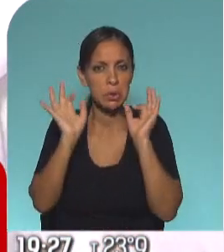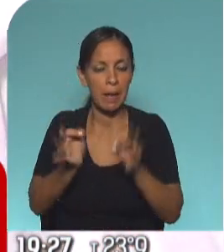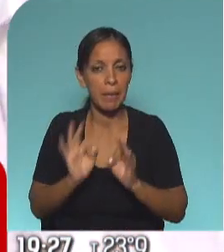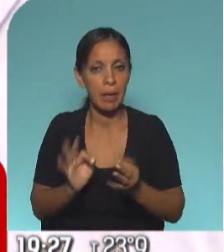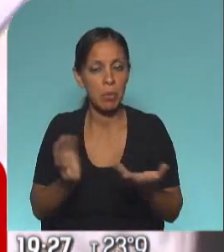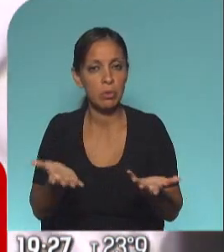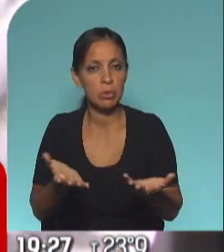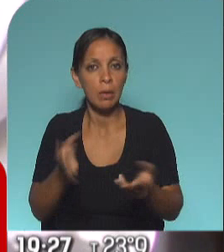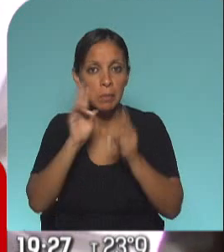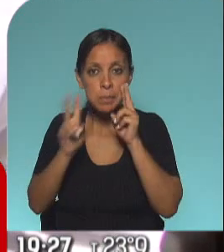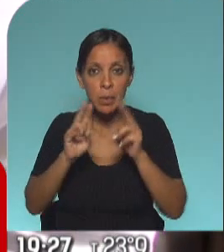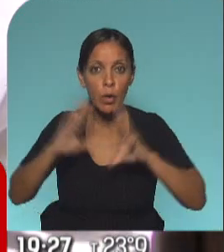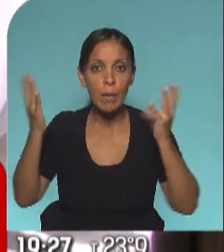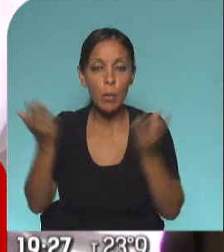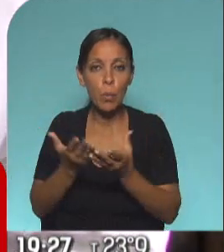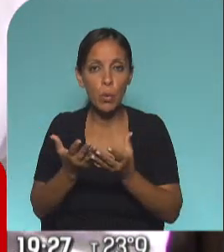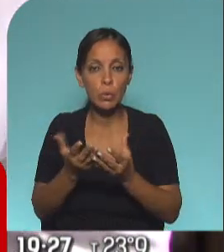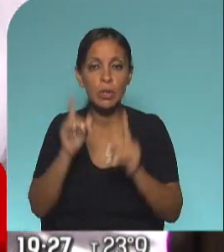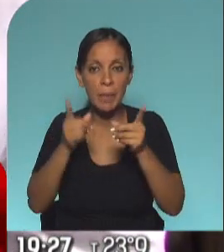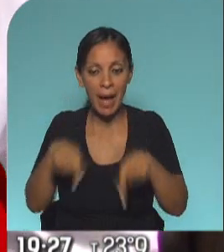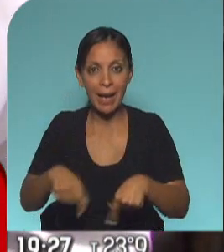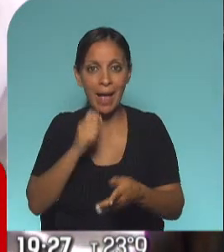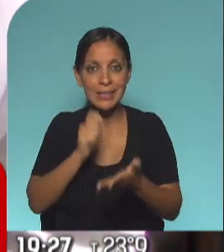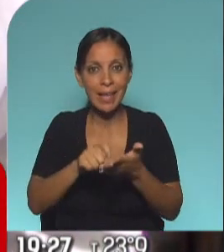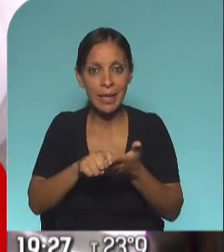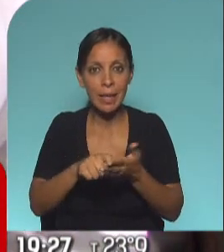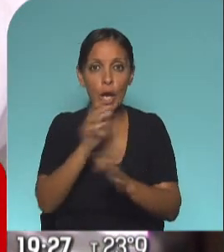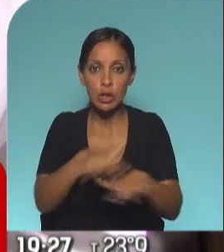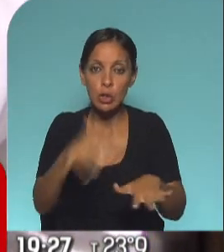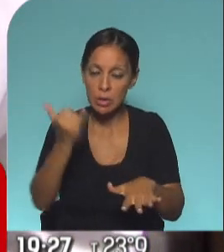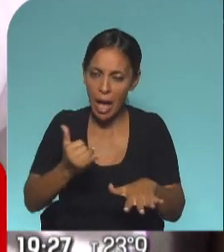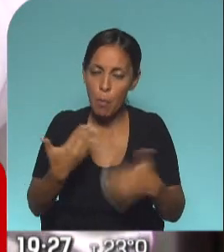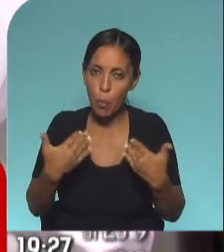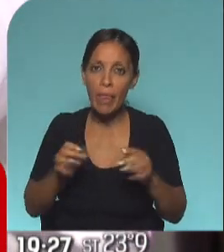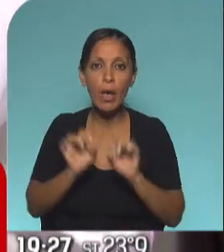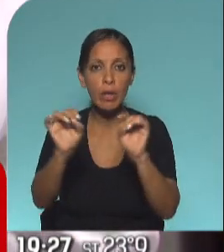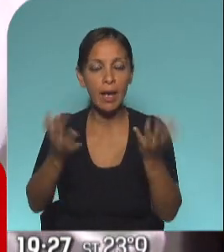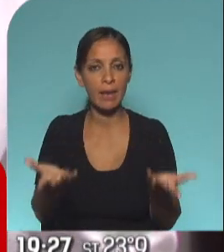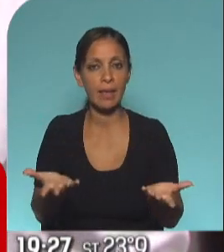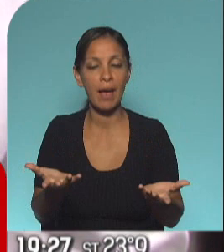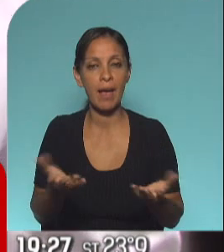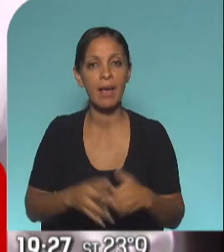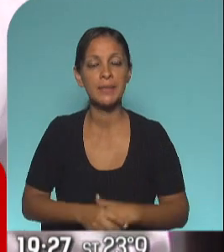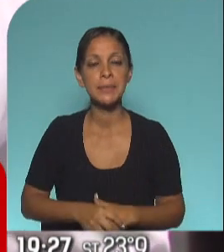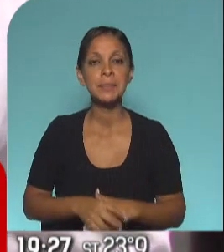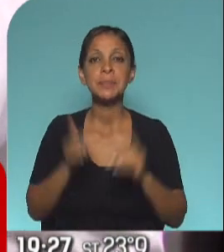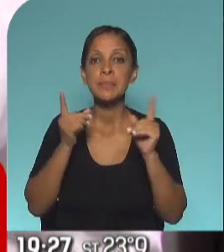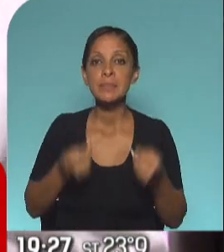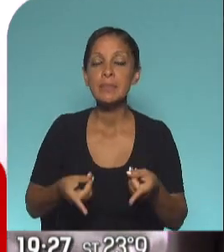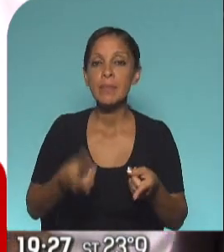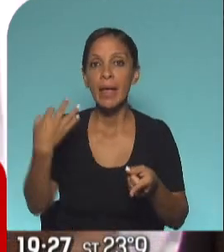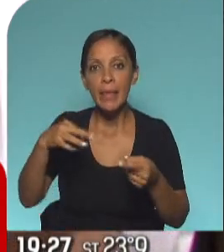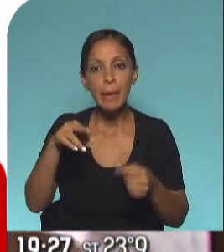vimos, no solamente en el mundo, en nuestras propias estadísticas. Los chicos sí contagian, y obviamente hay